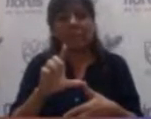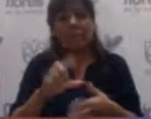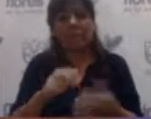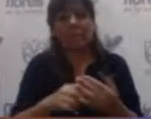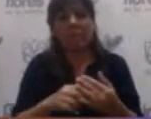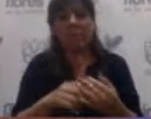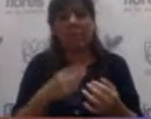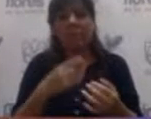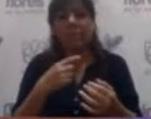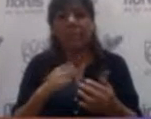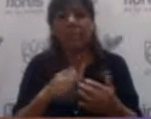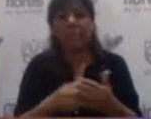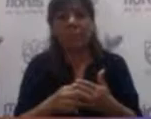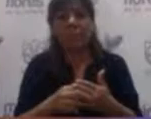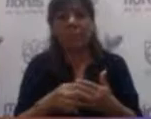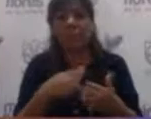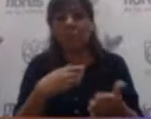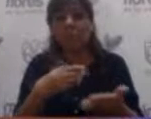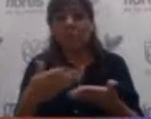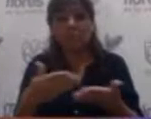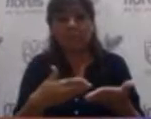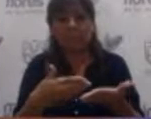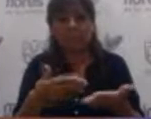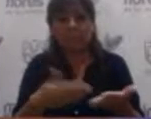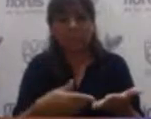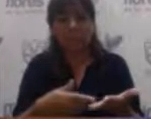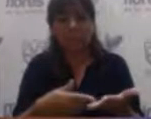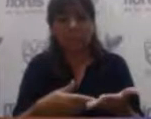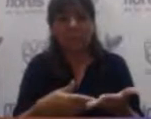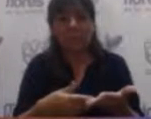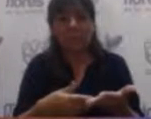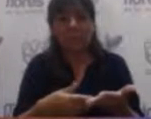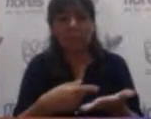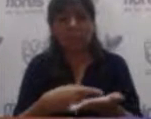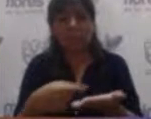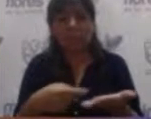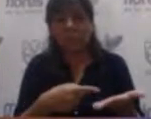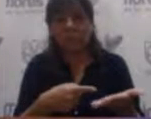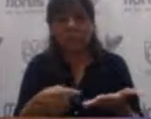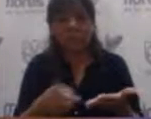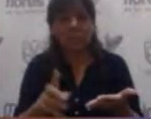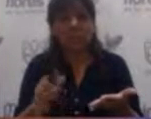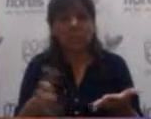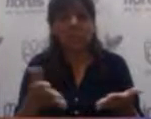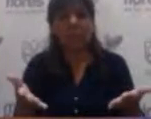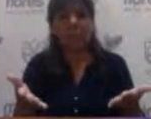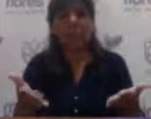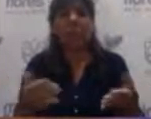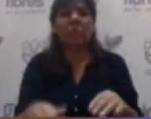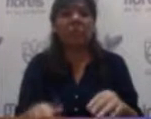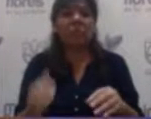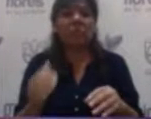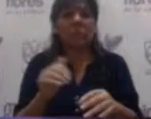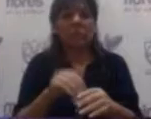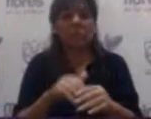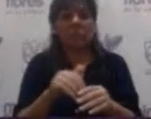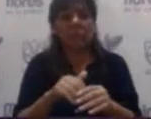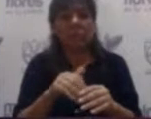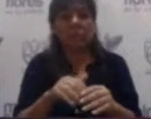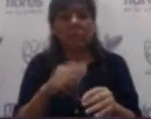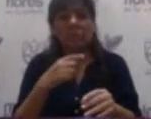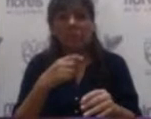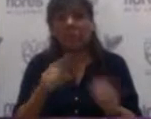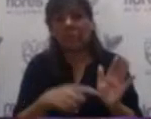conformidad con las consideraciones expuestas en el presente acuerdo. Al debate. Si no hay debate, procederemos a votar. Aquellos miembros del Consejo que estén a favor,